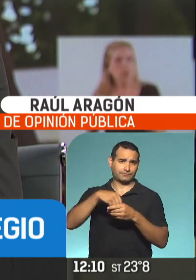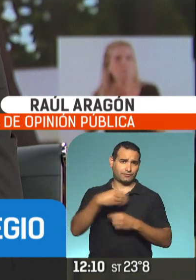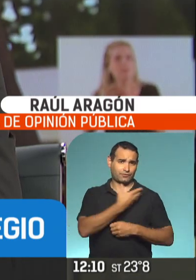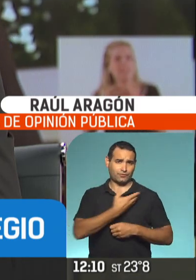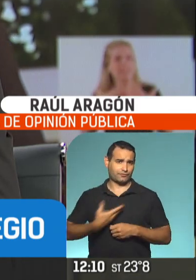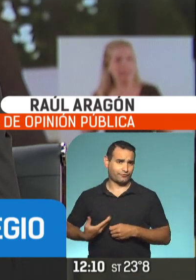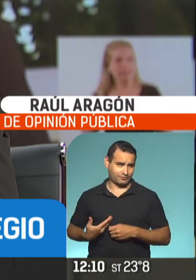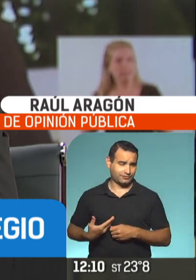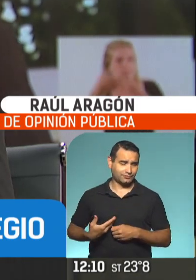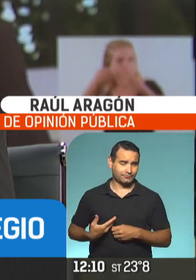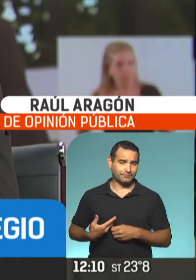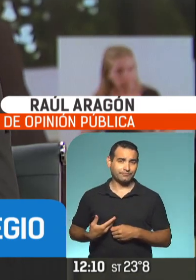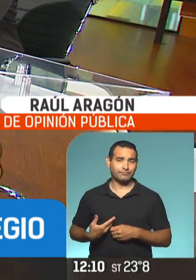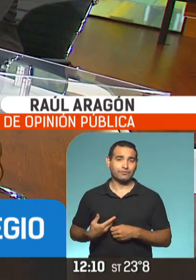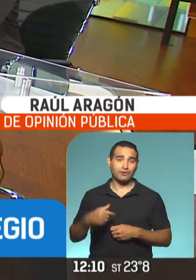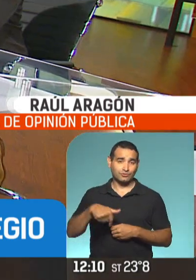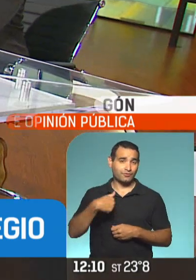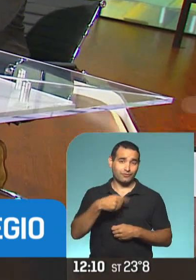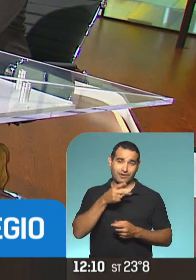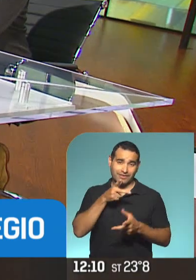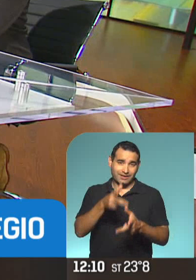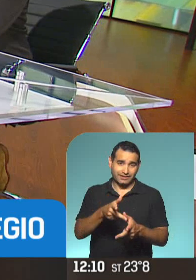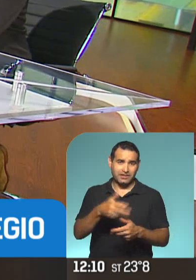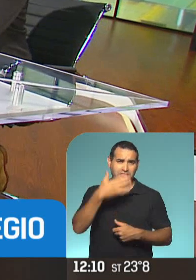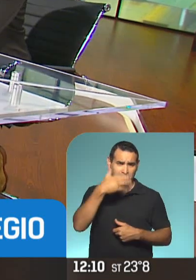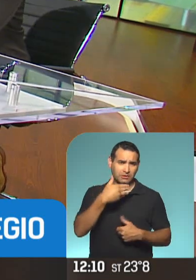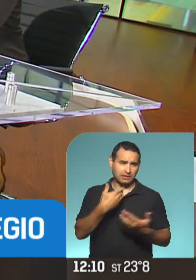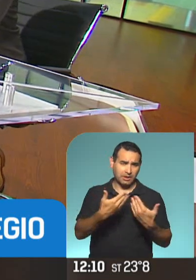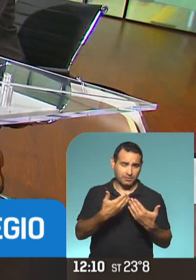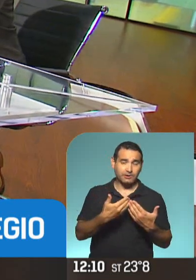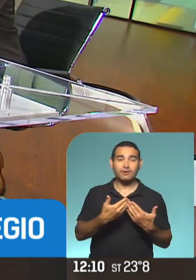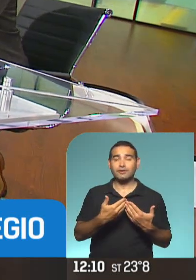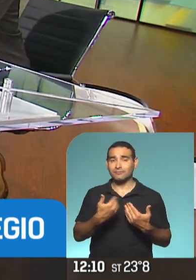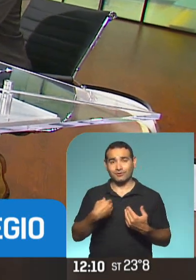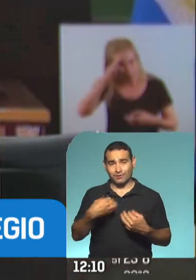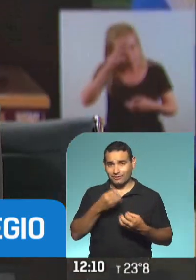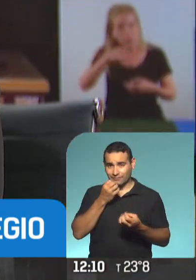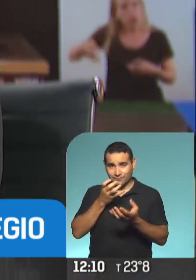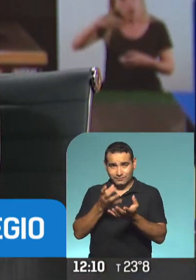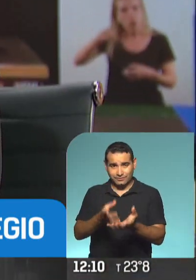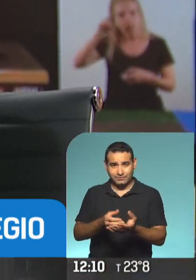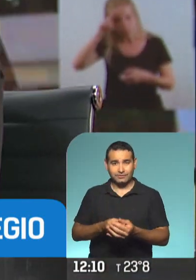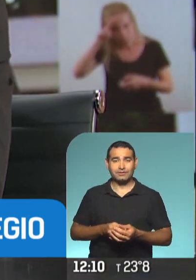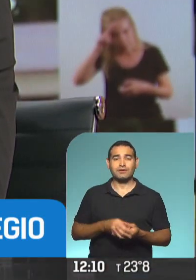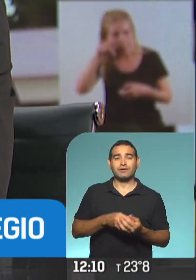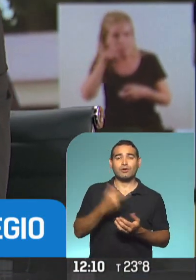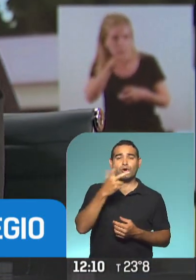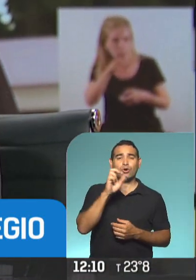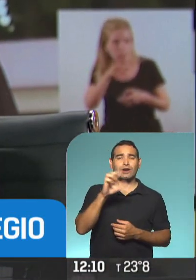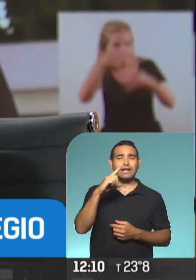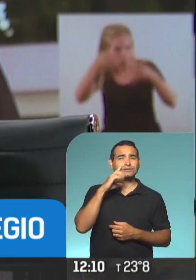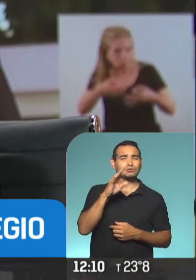más, y lo voy a decir ahora y después si quieren lo seguimos hablando, lo de Berbisky no fue en